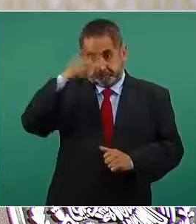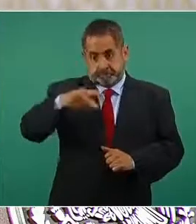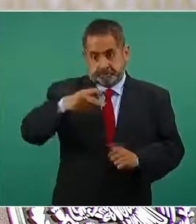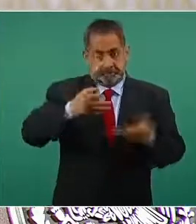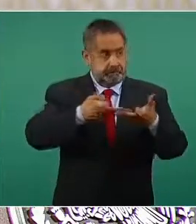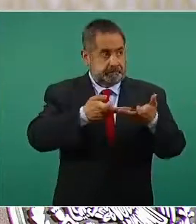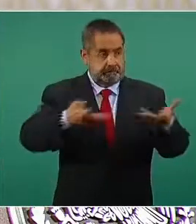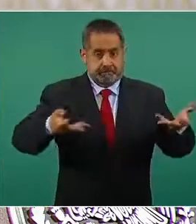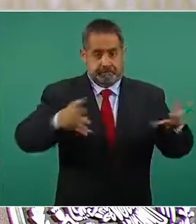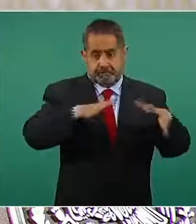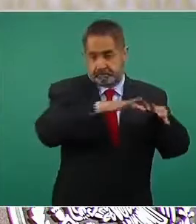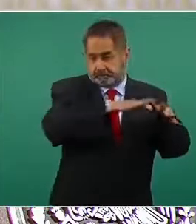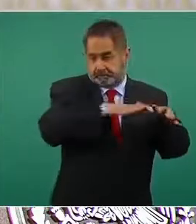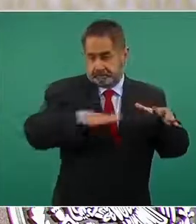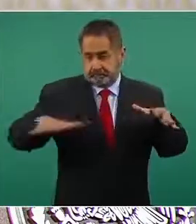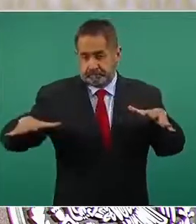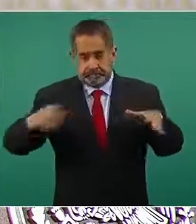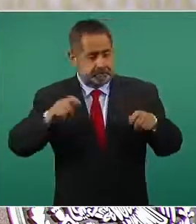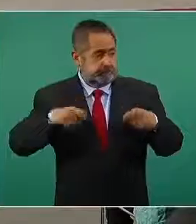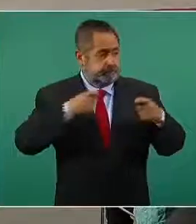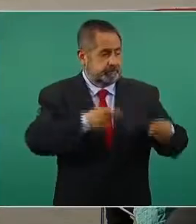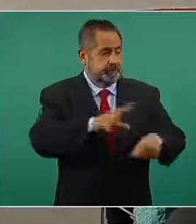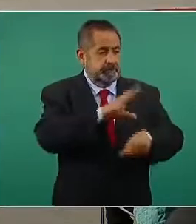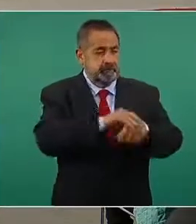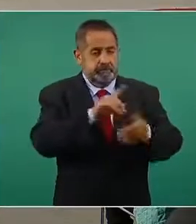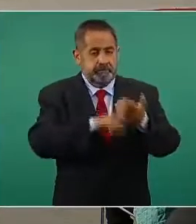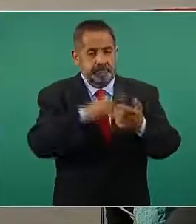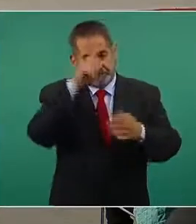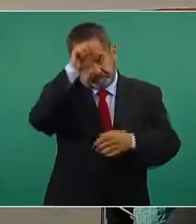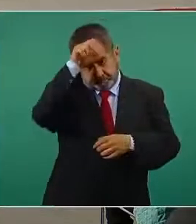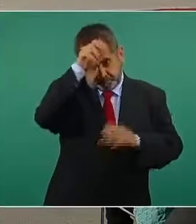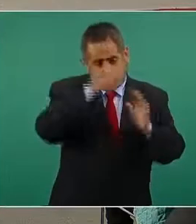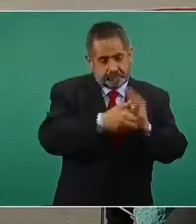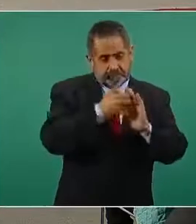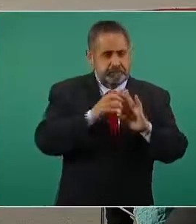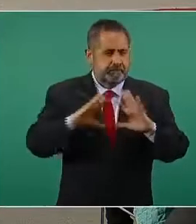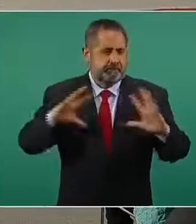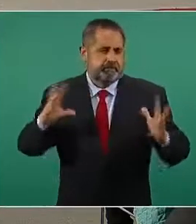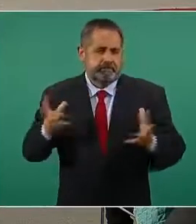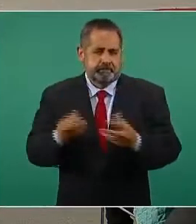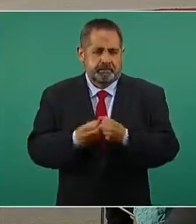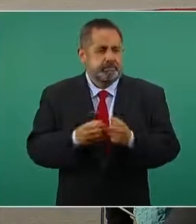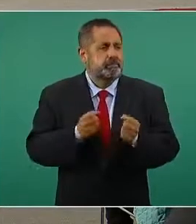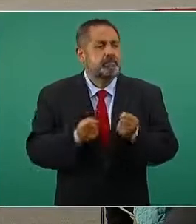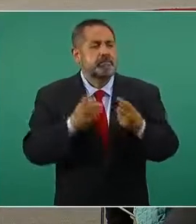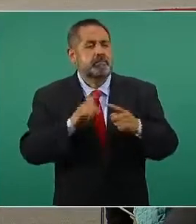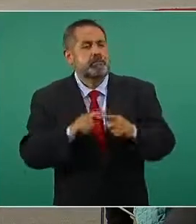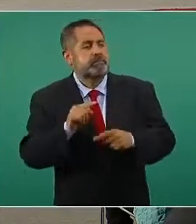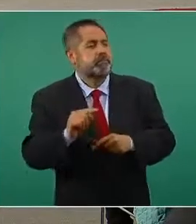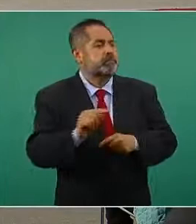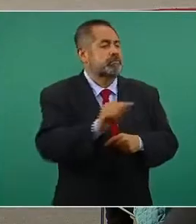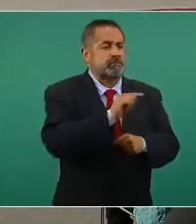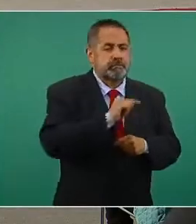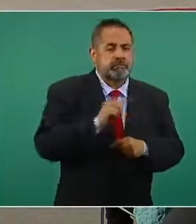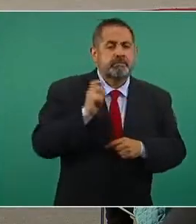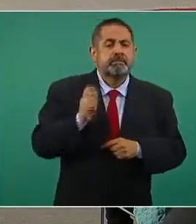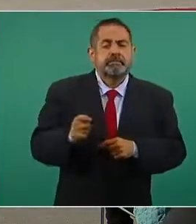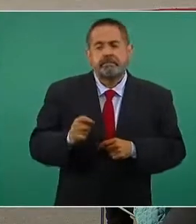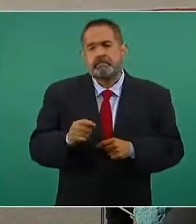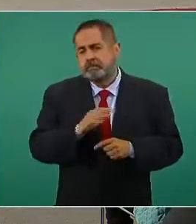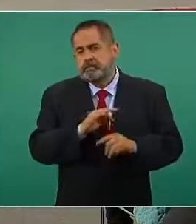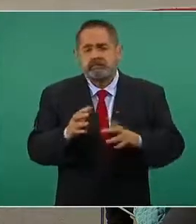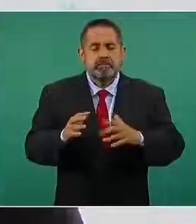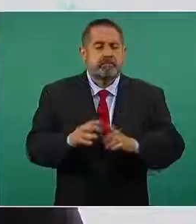país otorgada para concesiones mineras es el siguiente, se hace un sumatorio del acumulado y